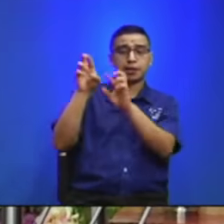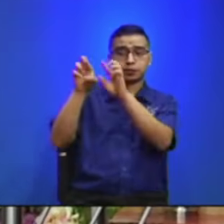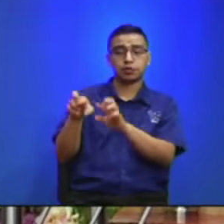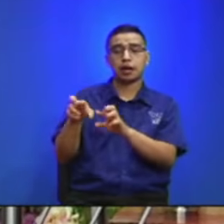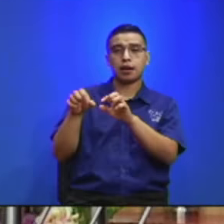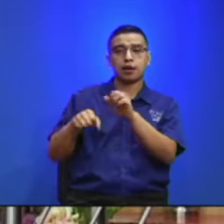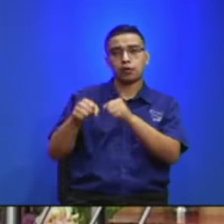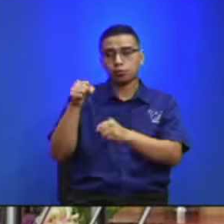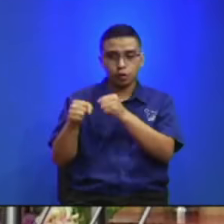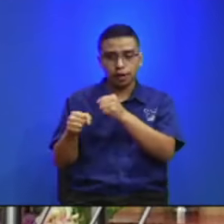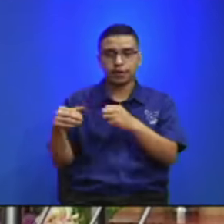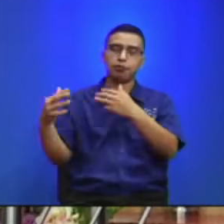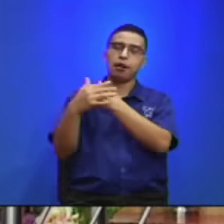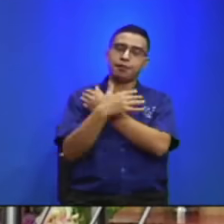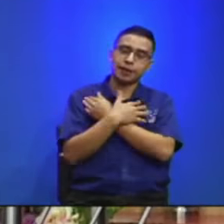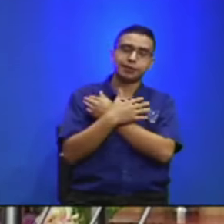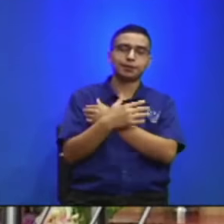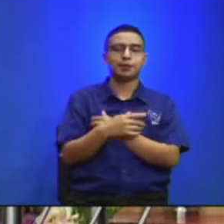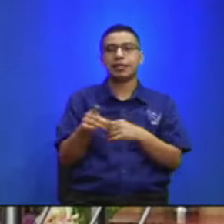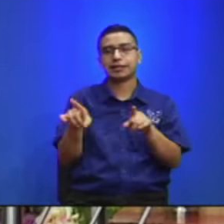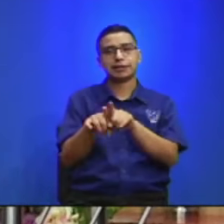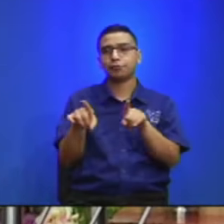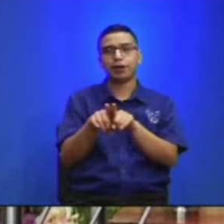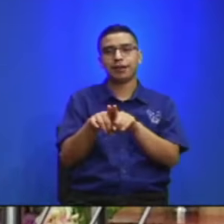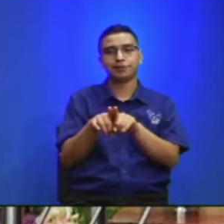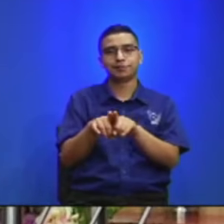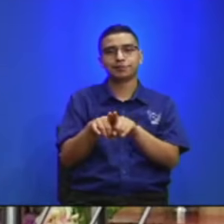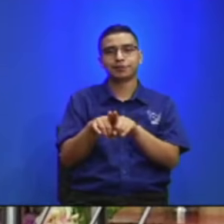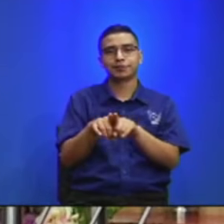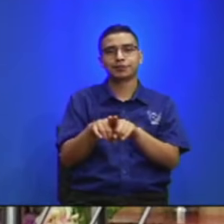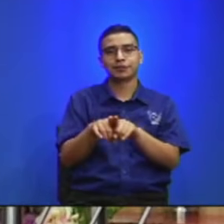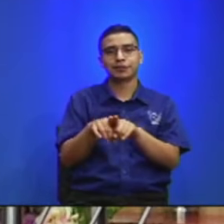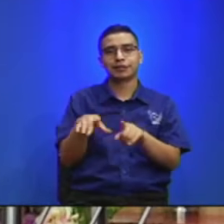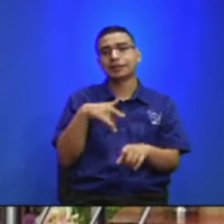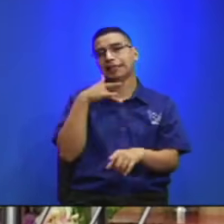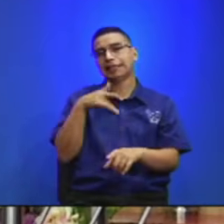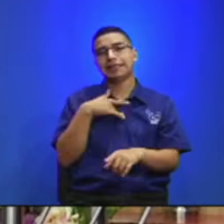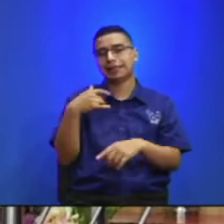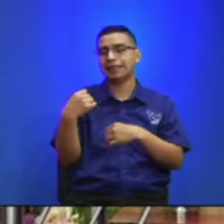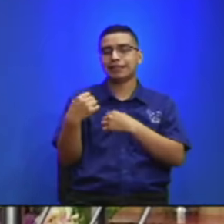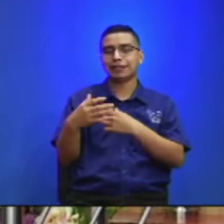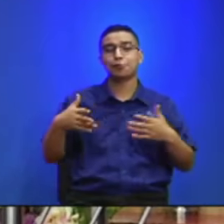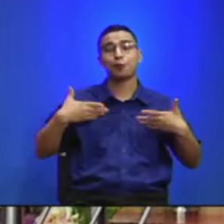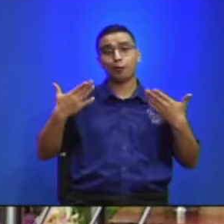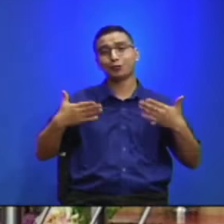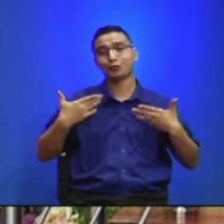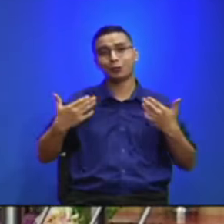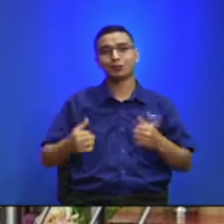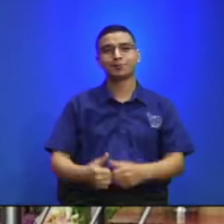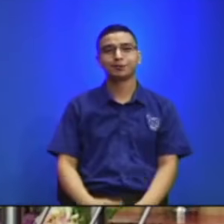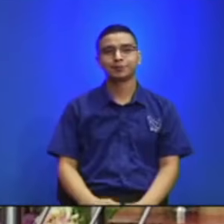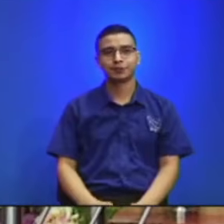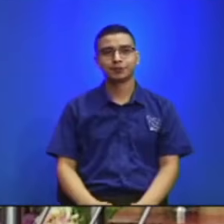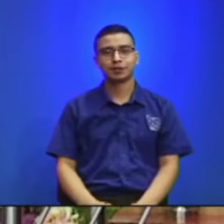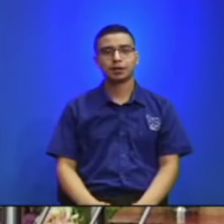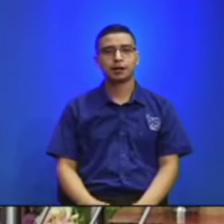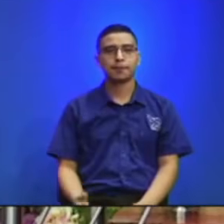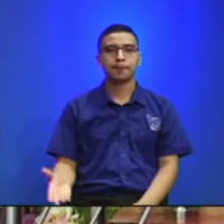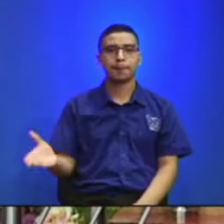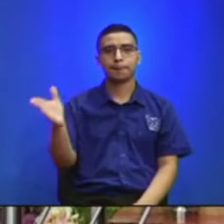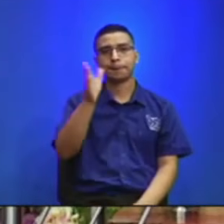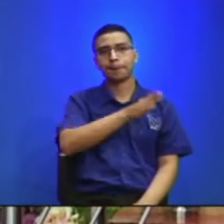ahora entiendo que jordan y muchos hermanos acabamos de estar en retiro de